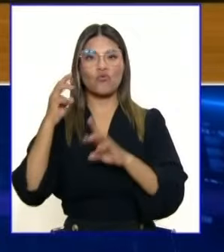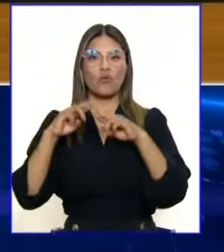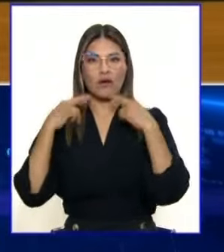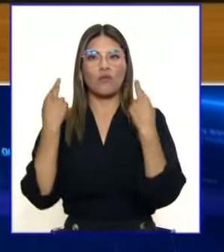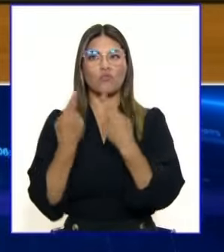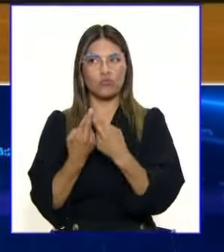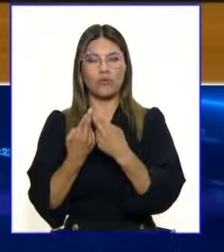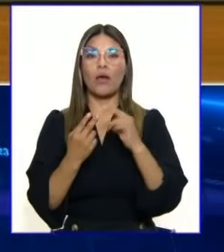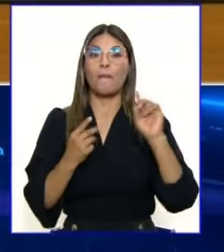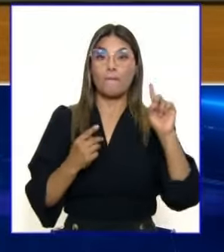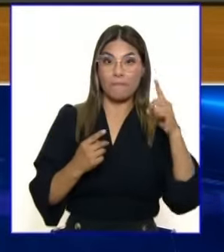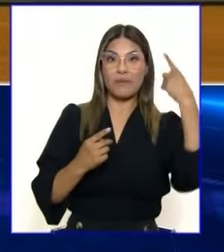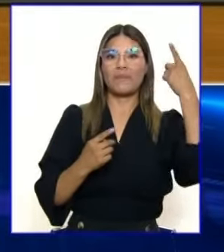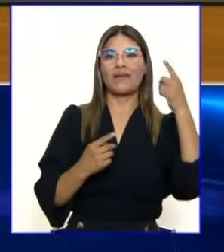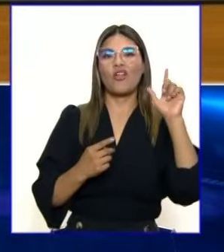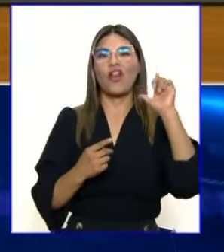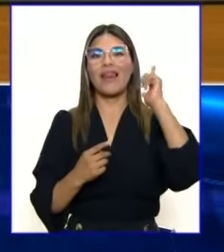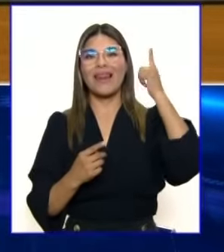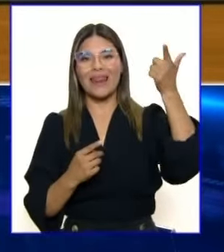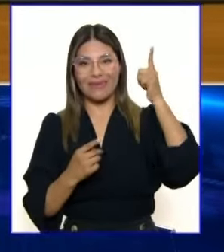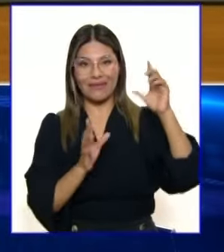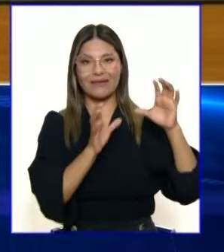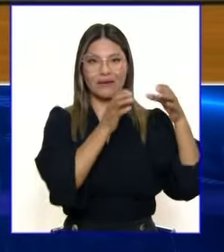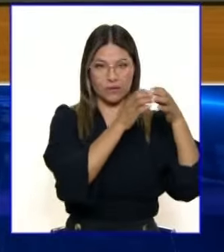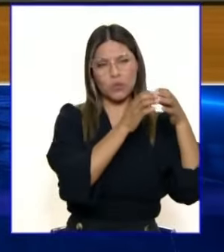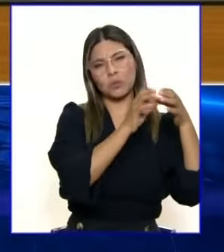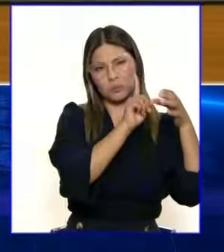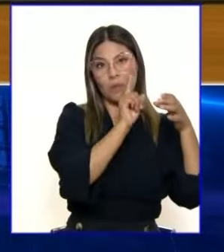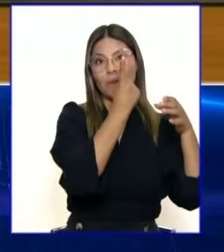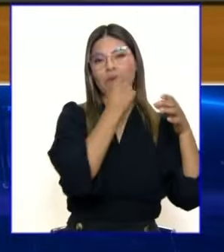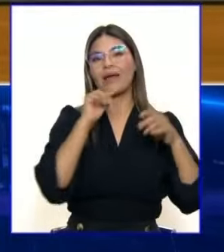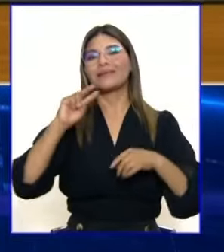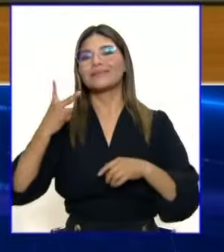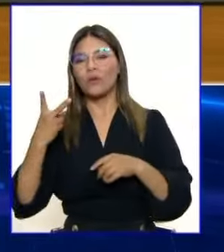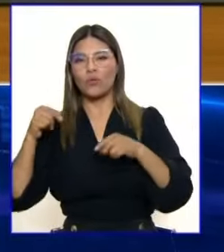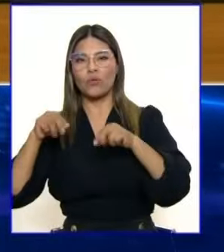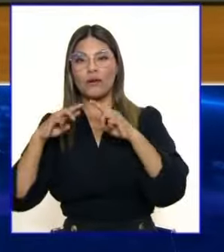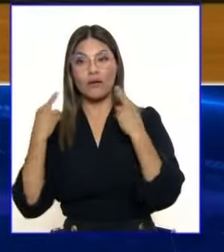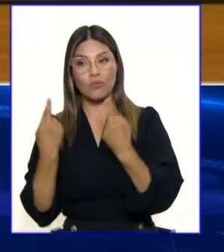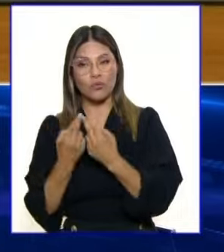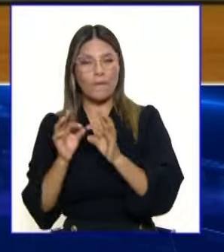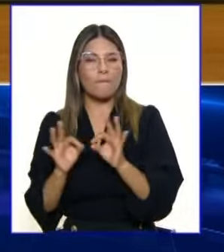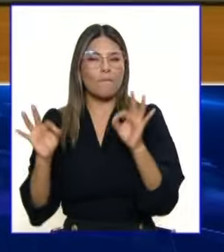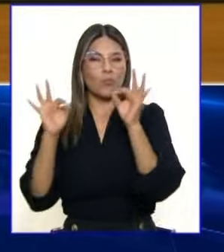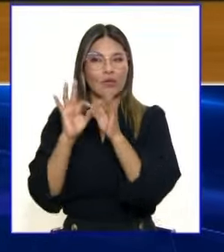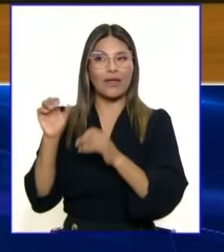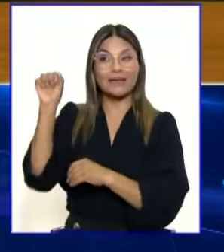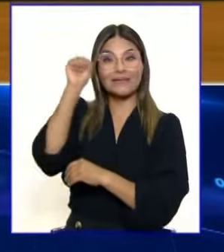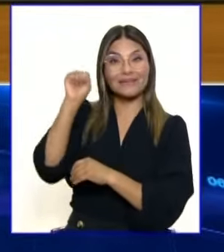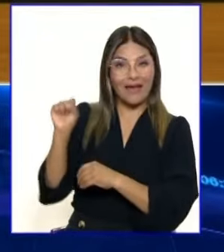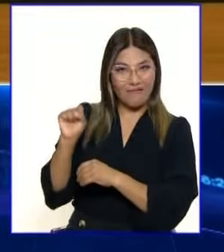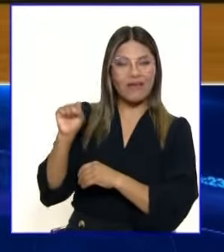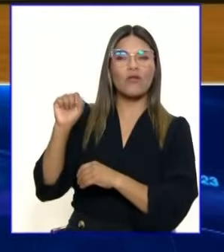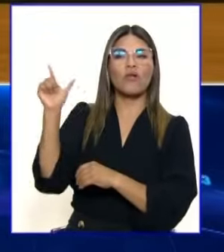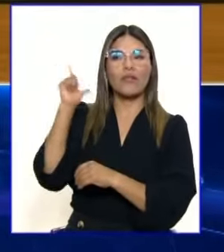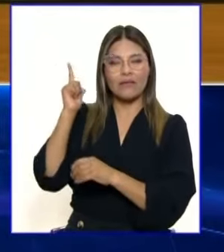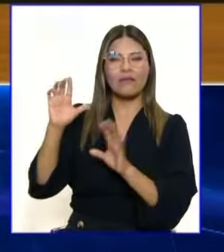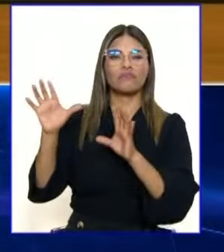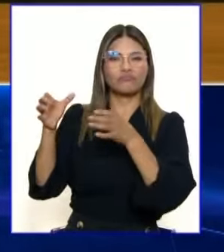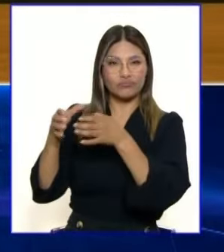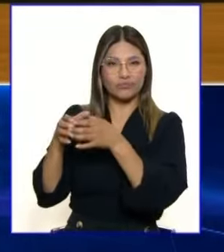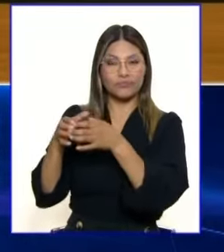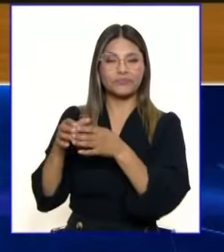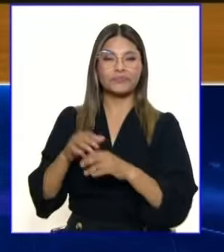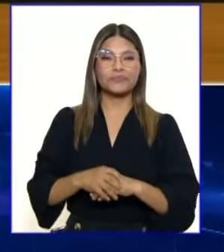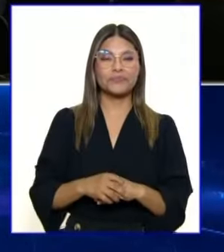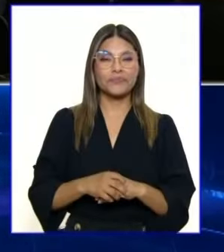año después de la reunión de líderes, que va a comenzar el día viernes. El viernes y el sábado va a ser la reunión de líderes. Hay que decir